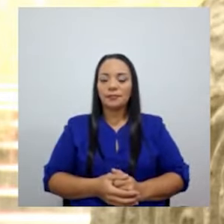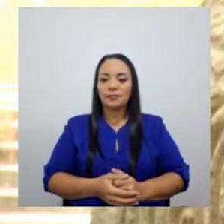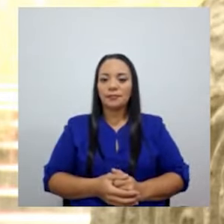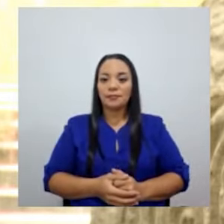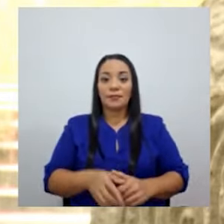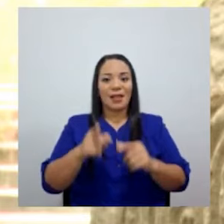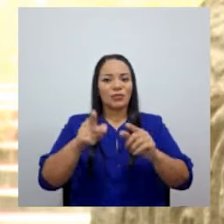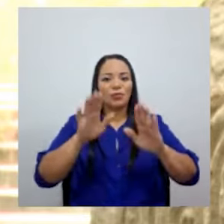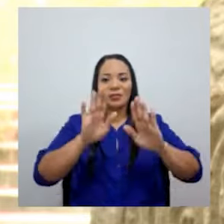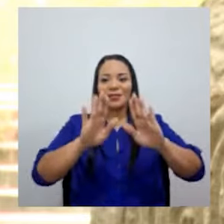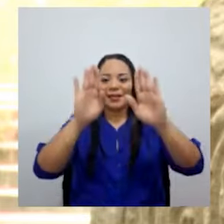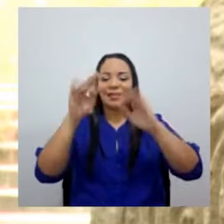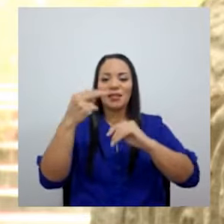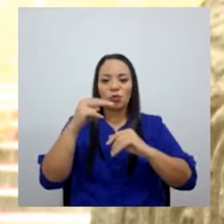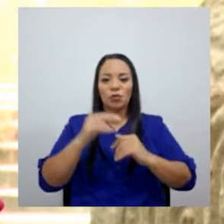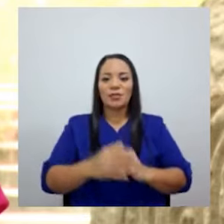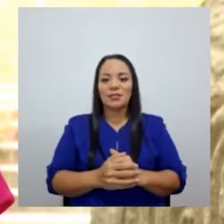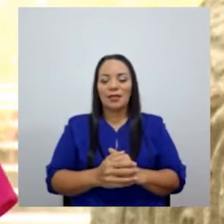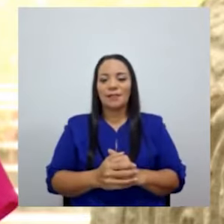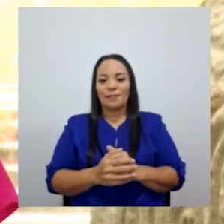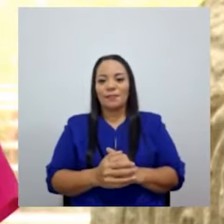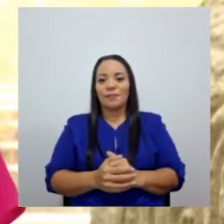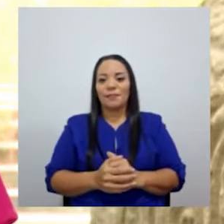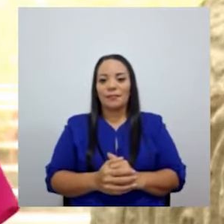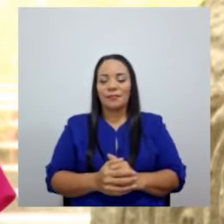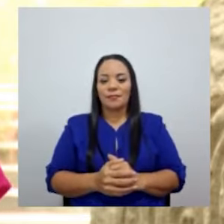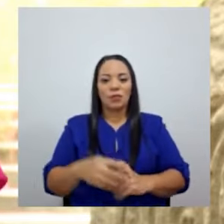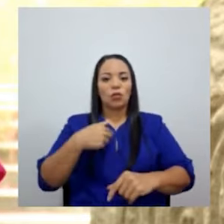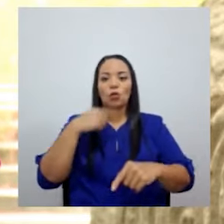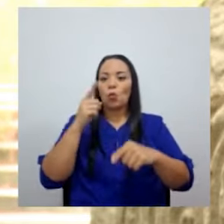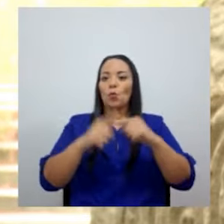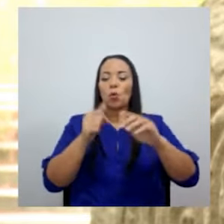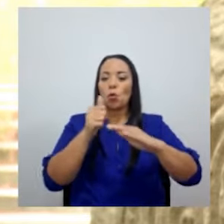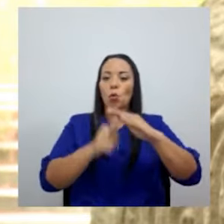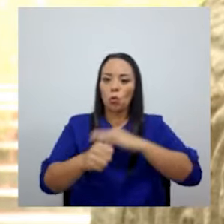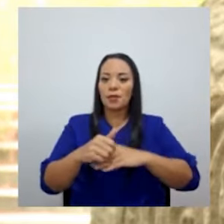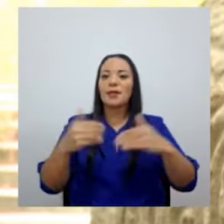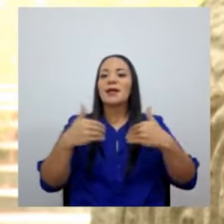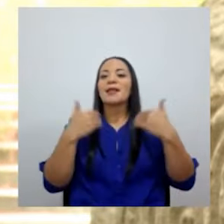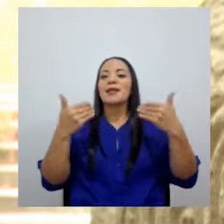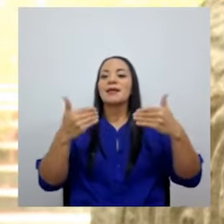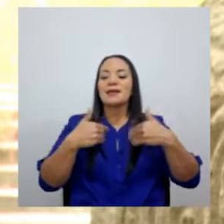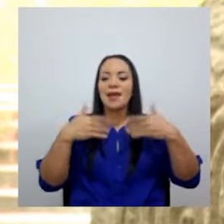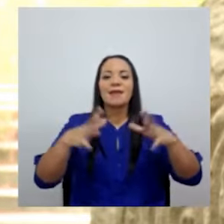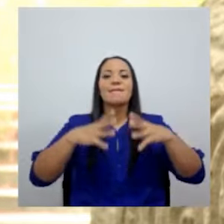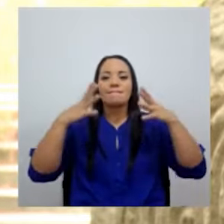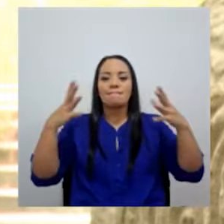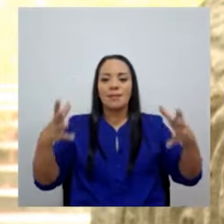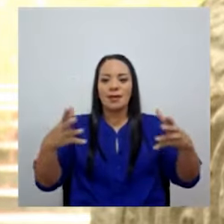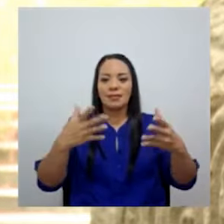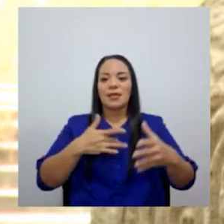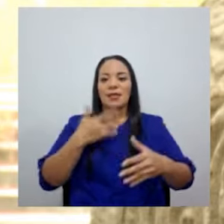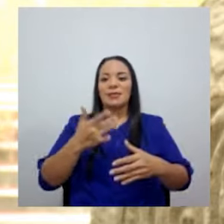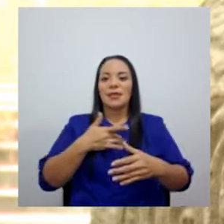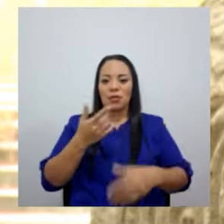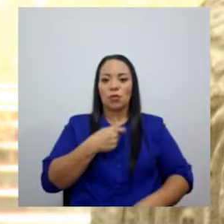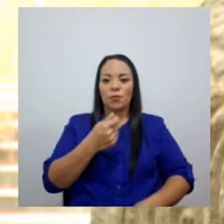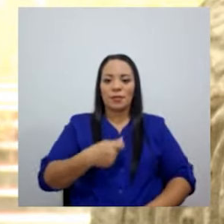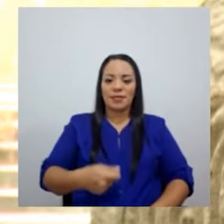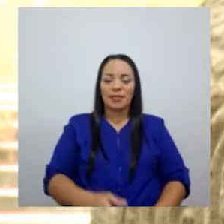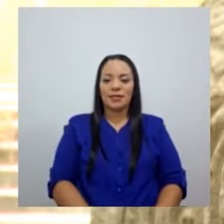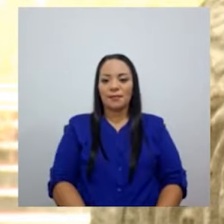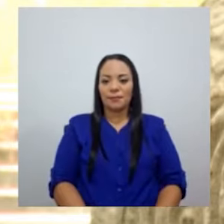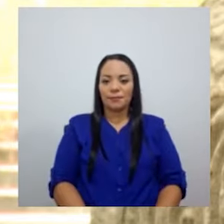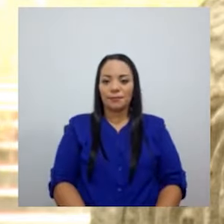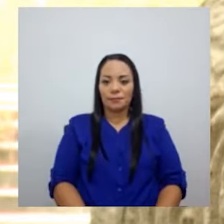una extraordinaria noticia y yo no puedo ocultar la alegría inmensa que a mí eso me produce, presidente.